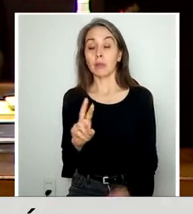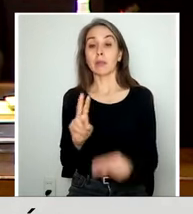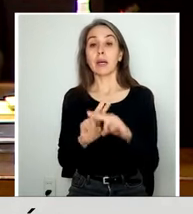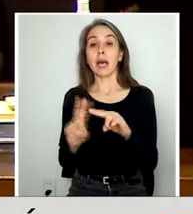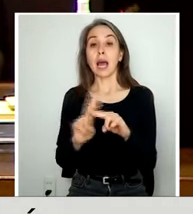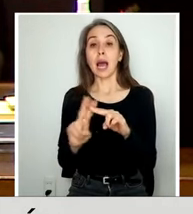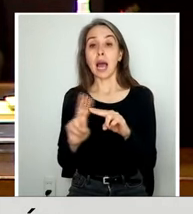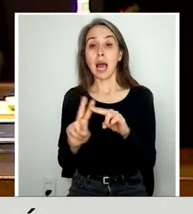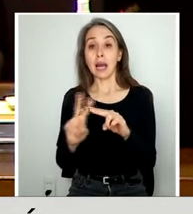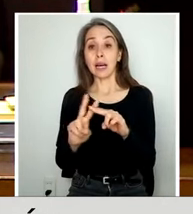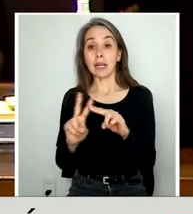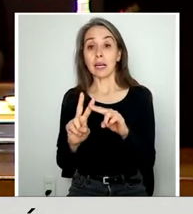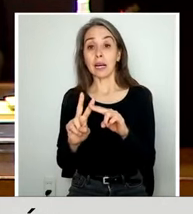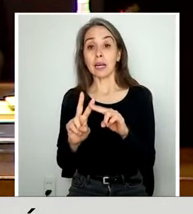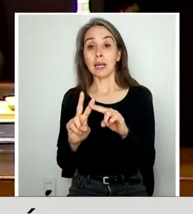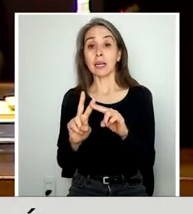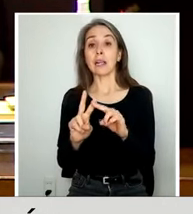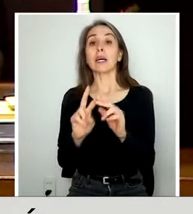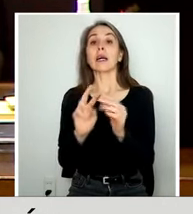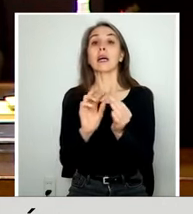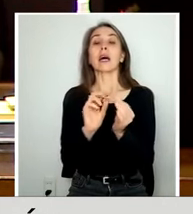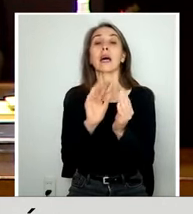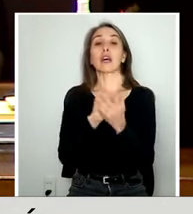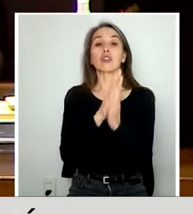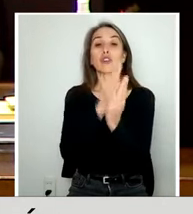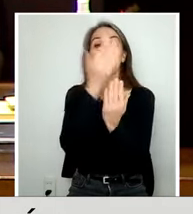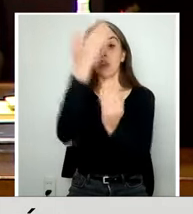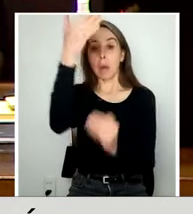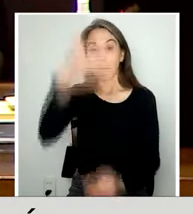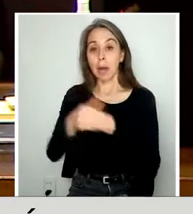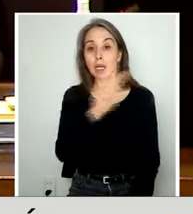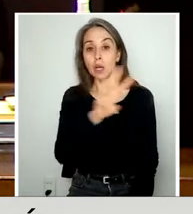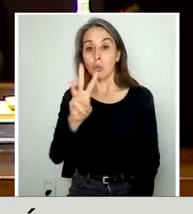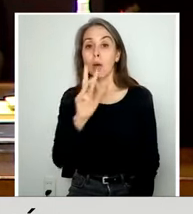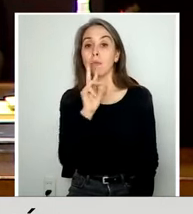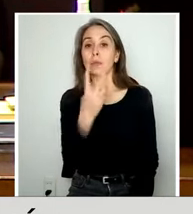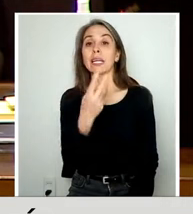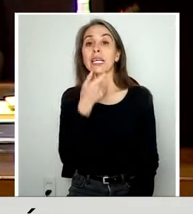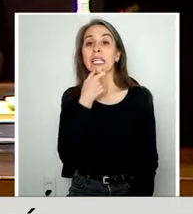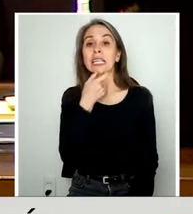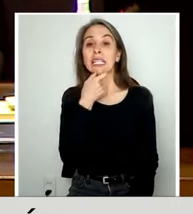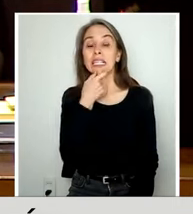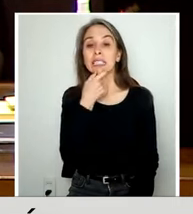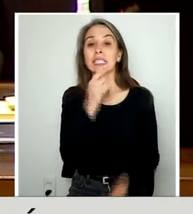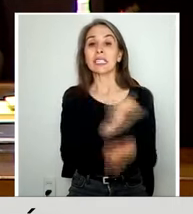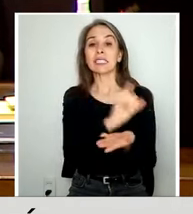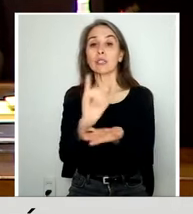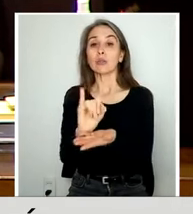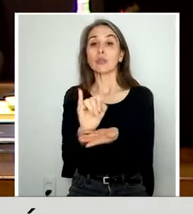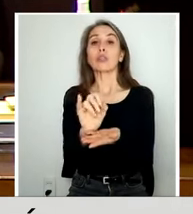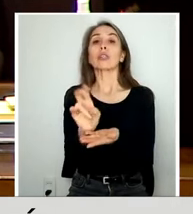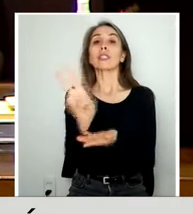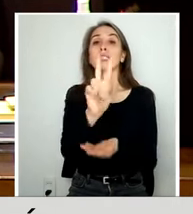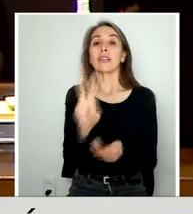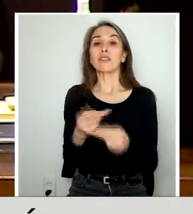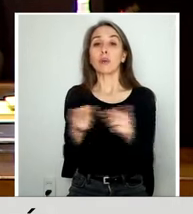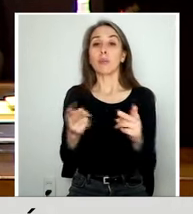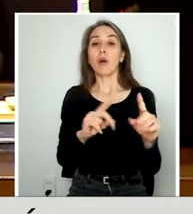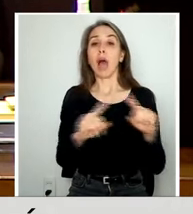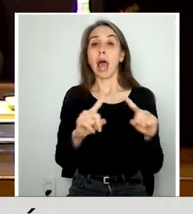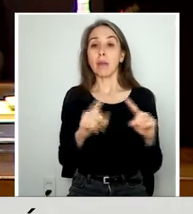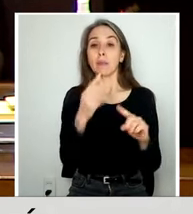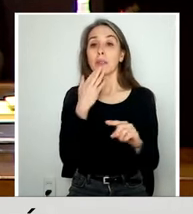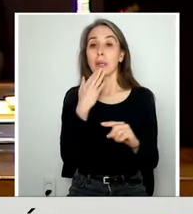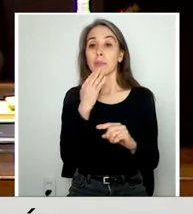traducción al idioma inglés de todas las páginas web de instituciones y servicios públicos de la Administración así como de la